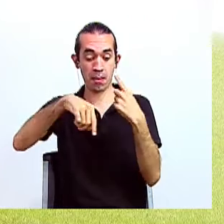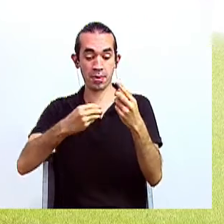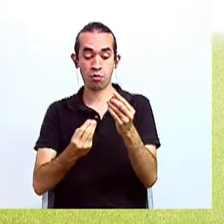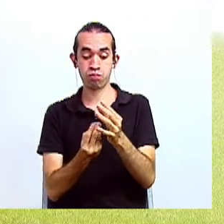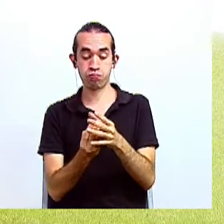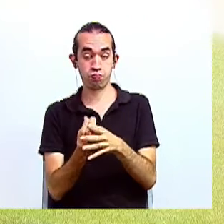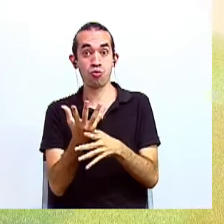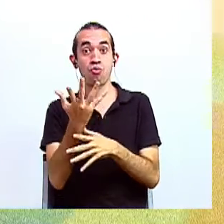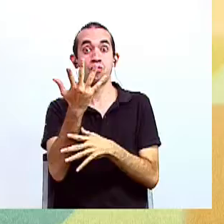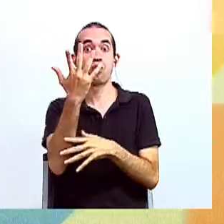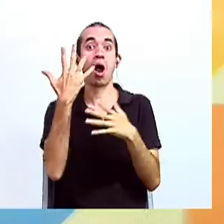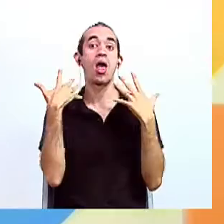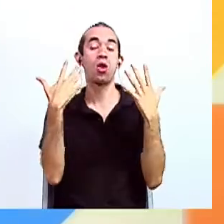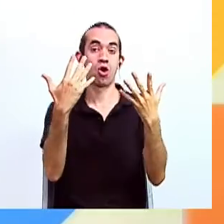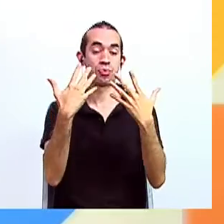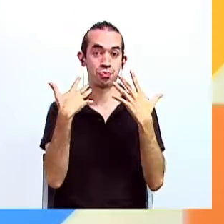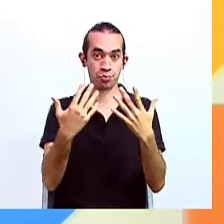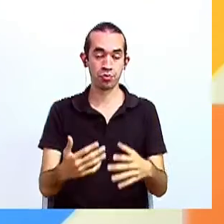exterior.